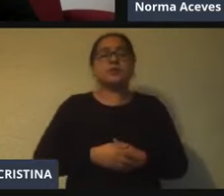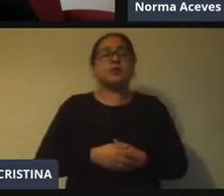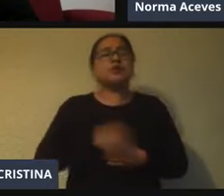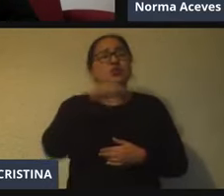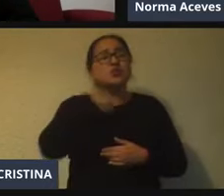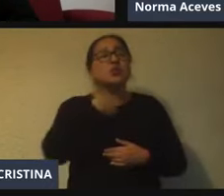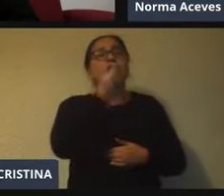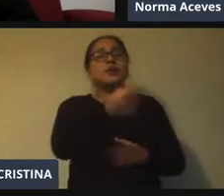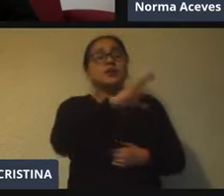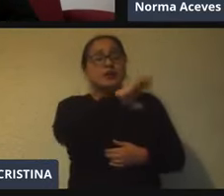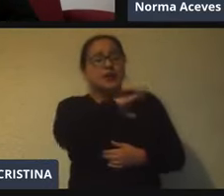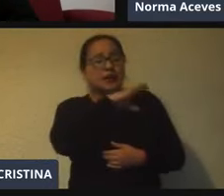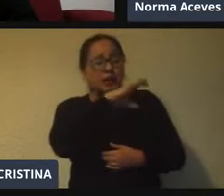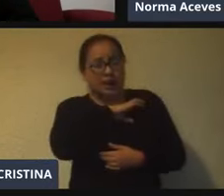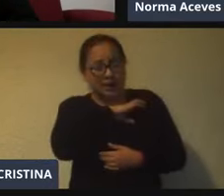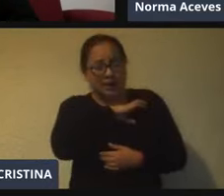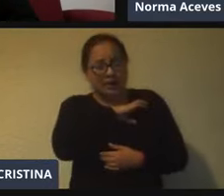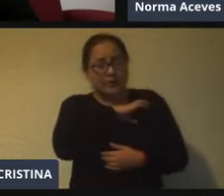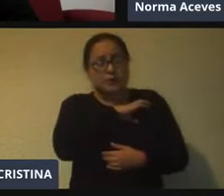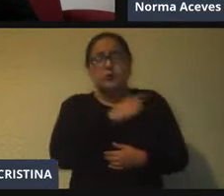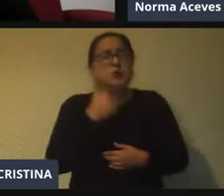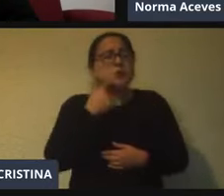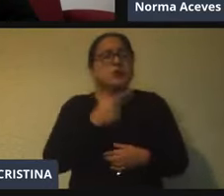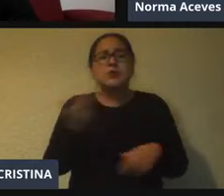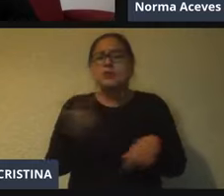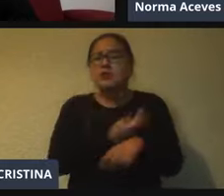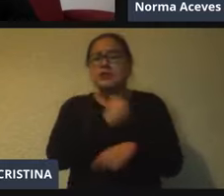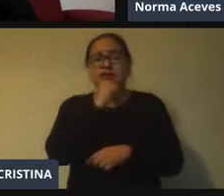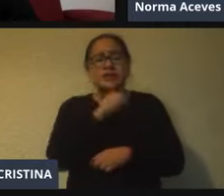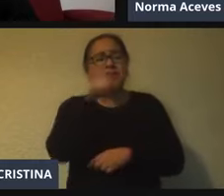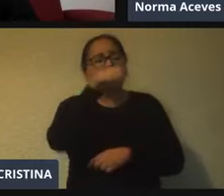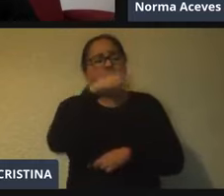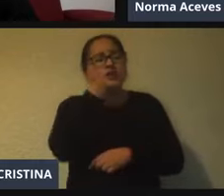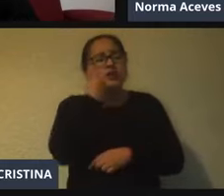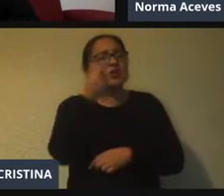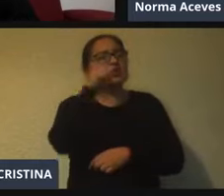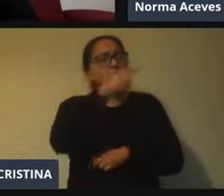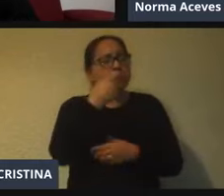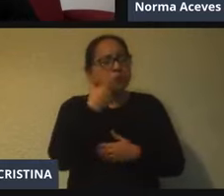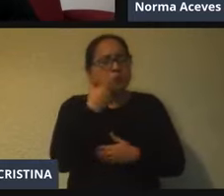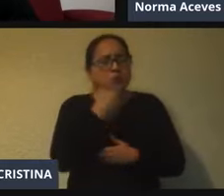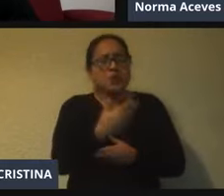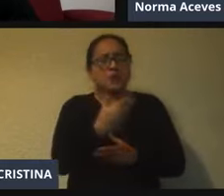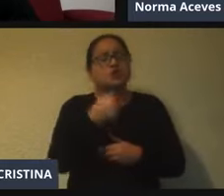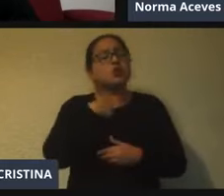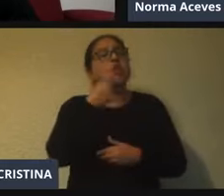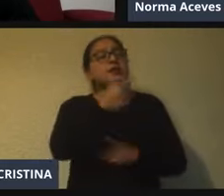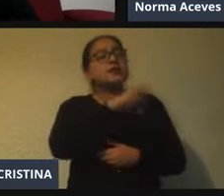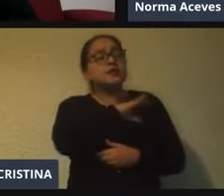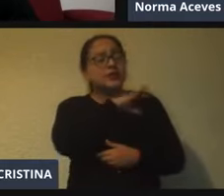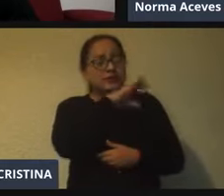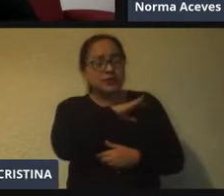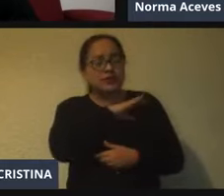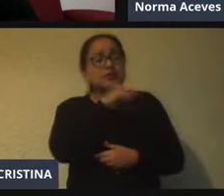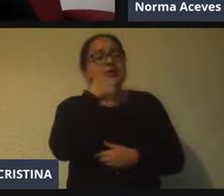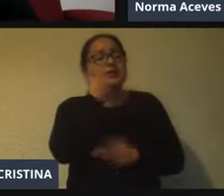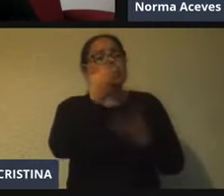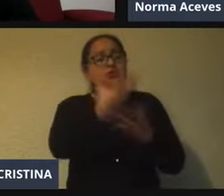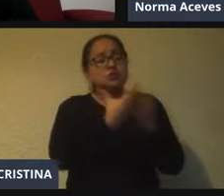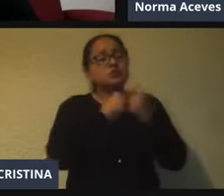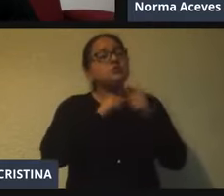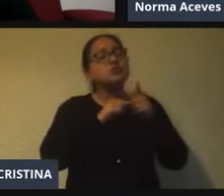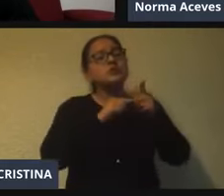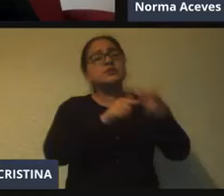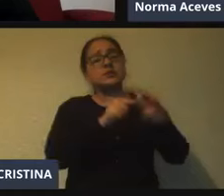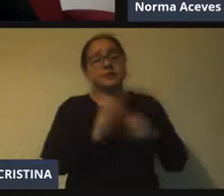nada. Por eso te estoy cuidando, por eso estamos aquí, porque te quiero y porque te quiero bien y porque te quiero aquí conmigo.